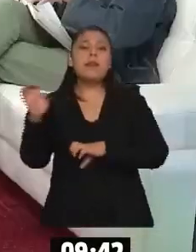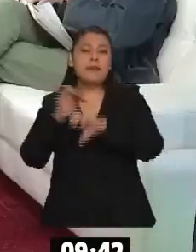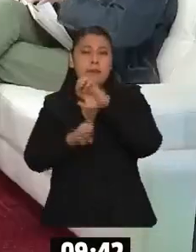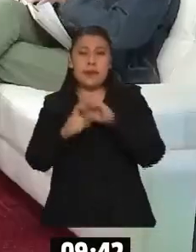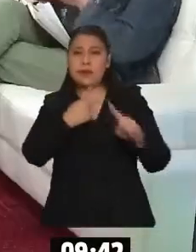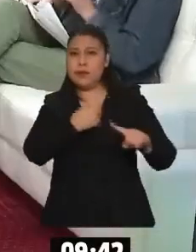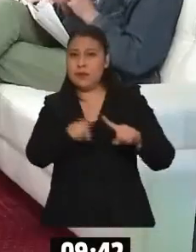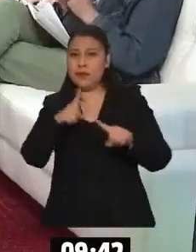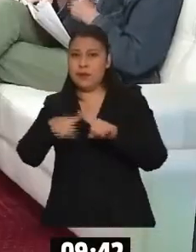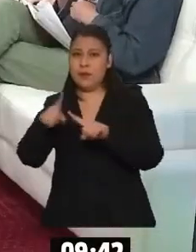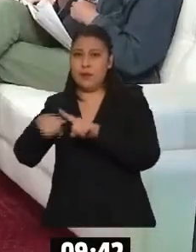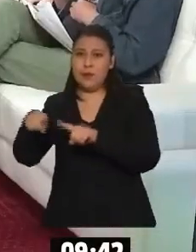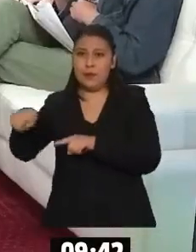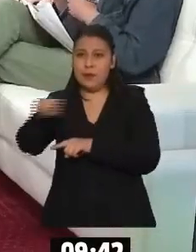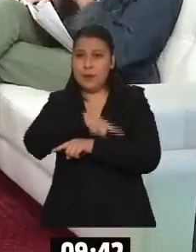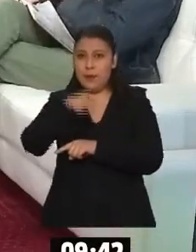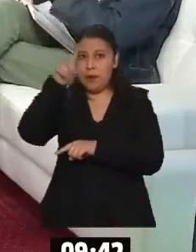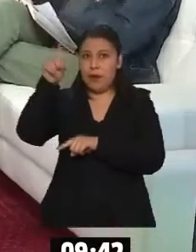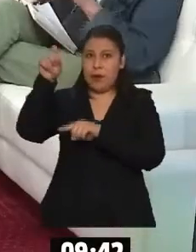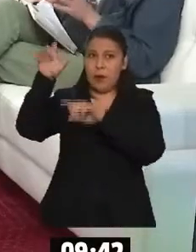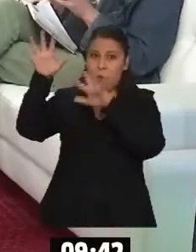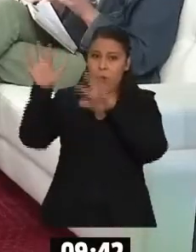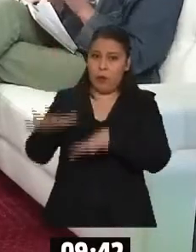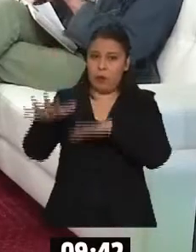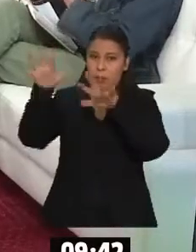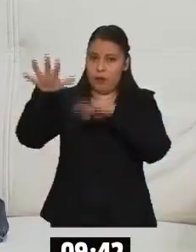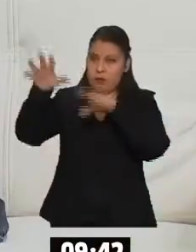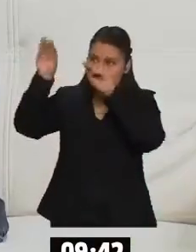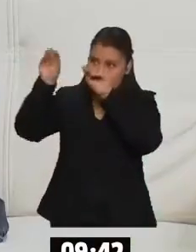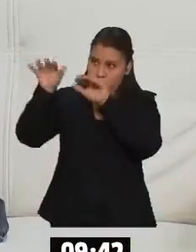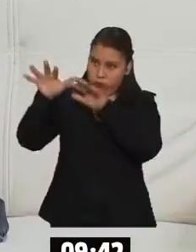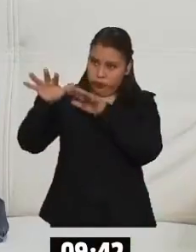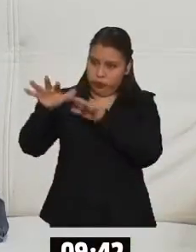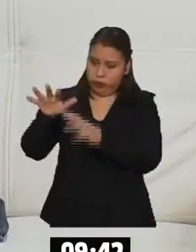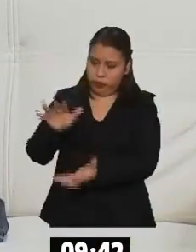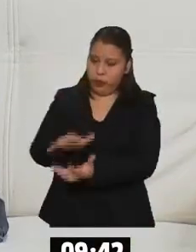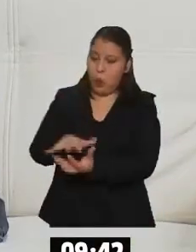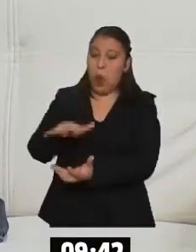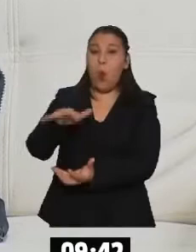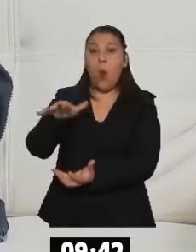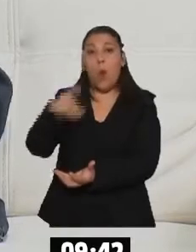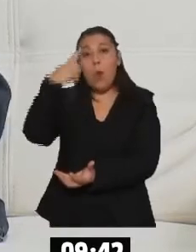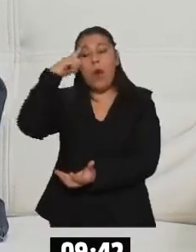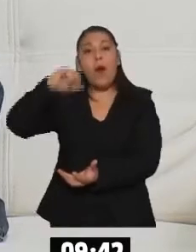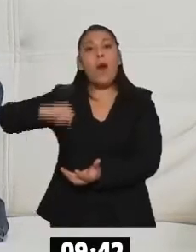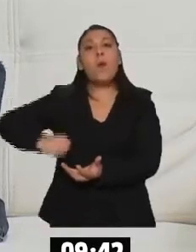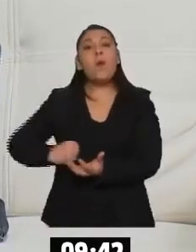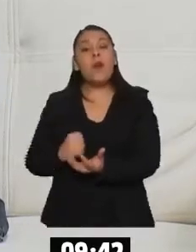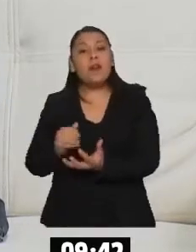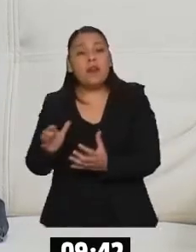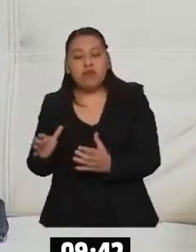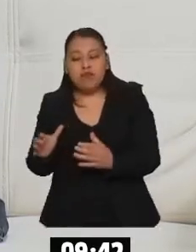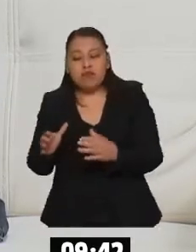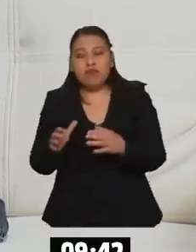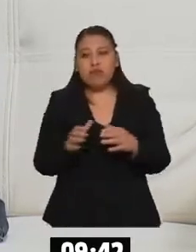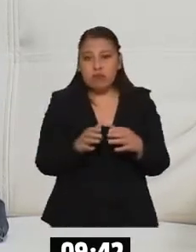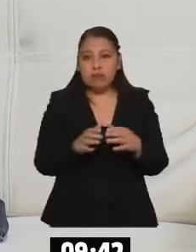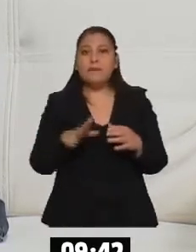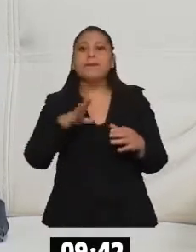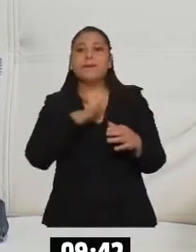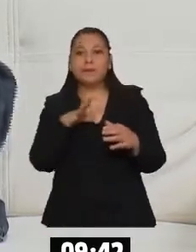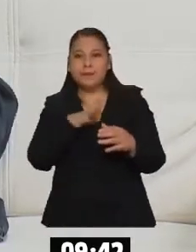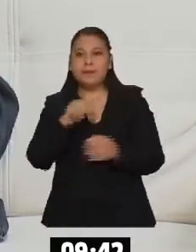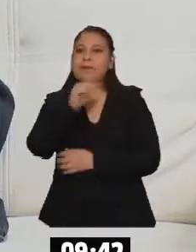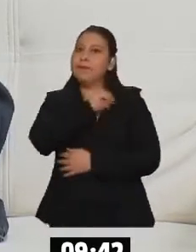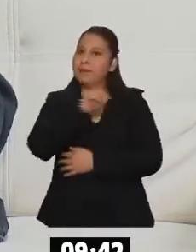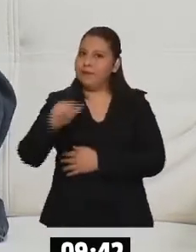desarrollan esta captación del agua y hay además lo que podríamos considerar un directorio de las colonias y delegaciones